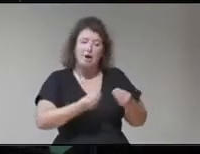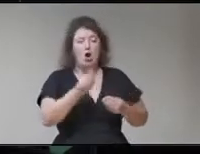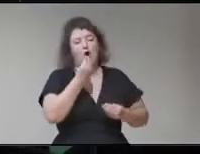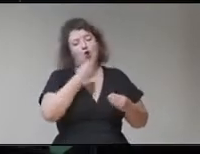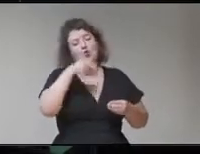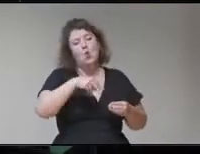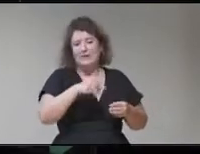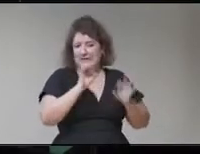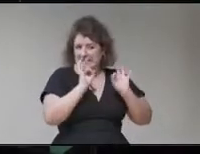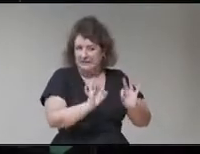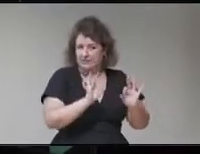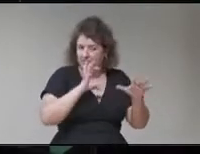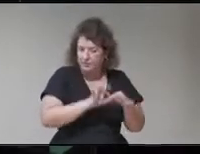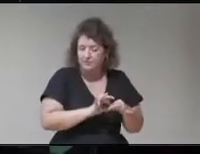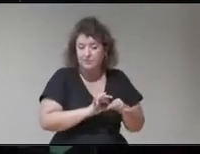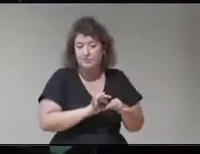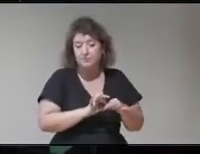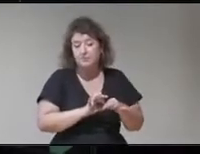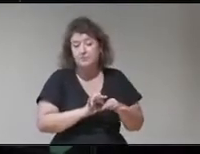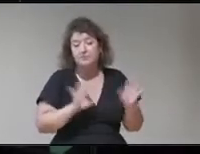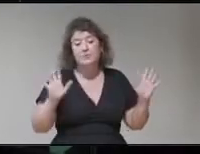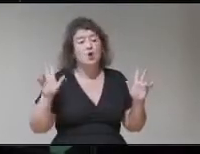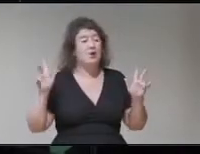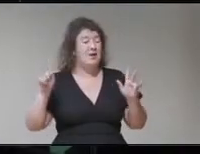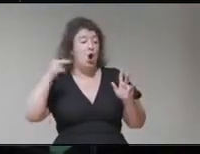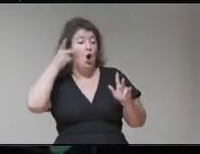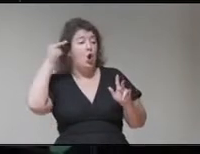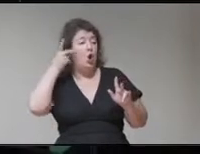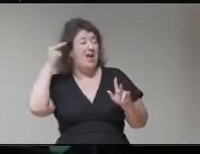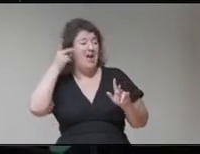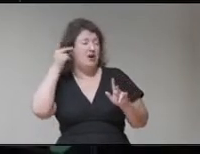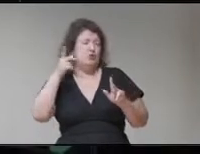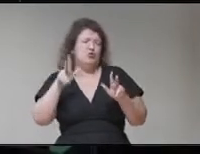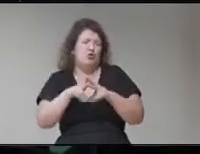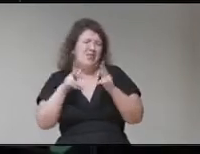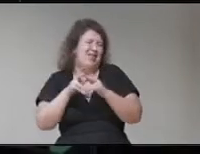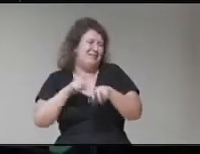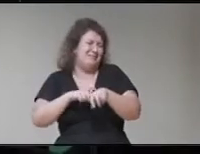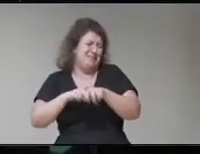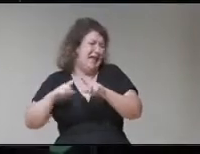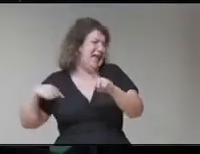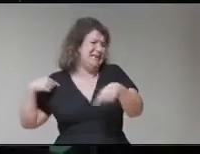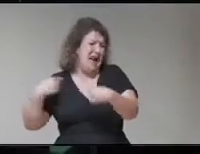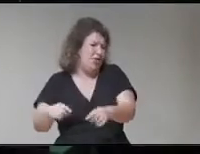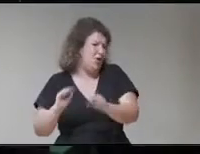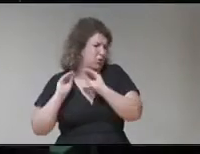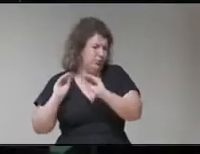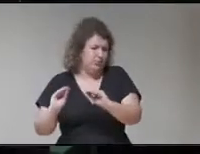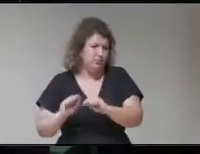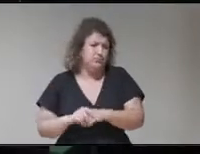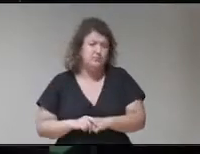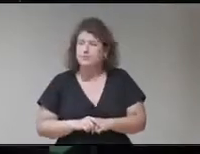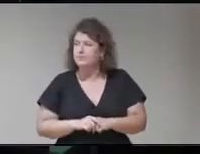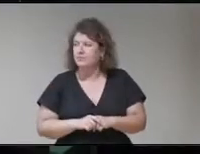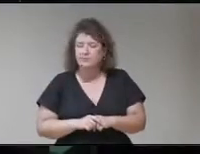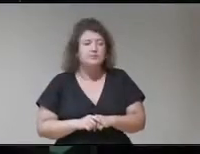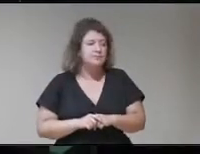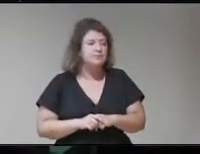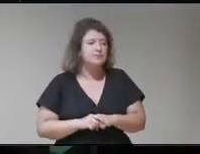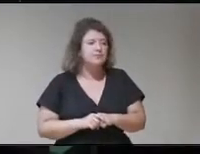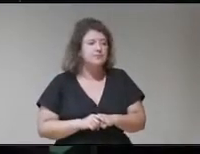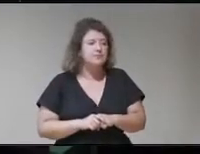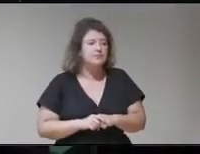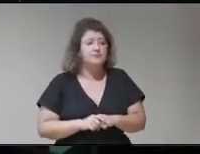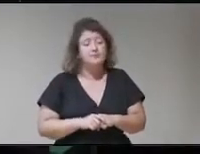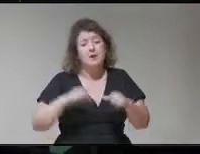necesarios. En una sociedad tradicional, como es la sociedad coreana,